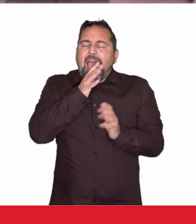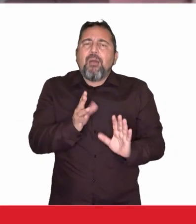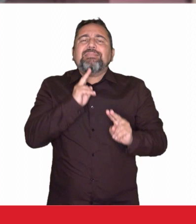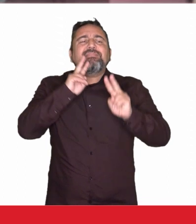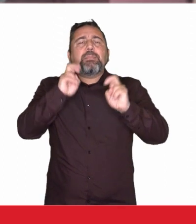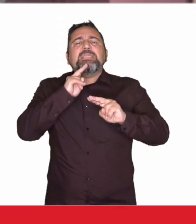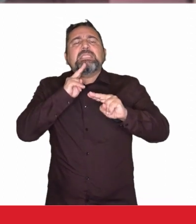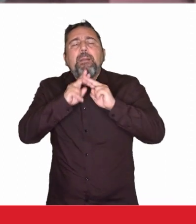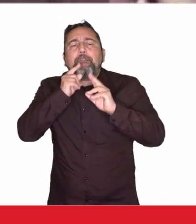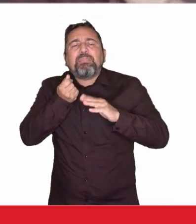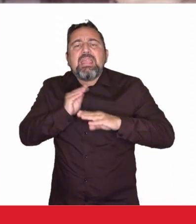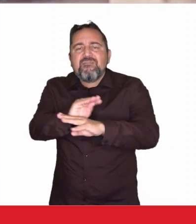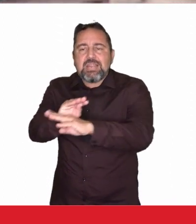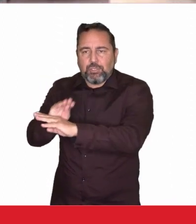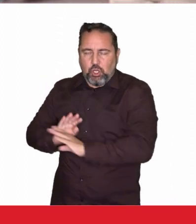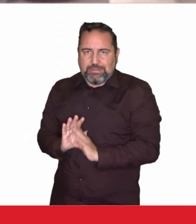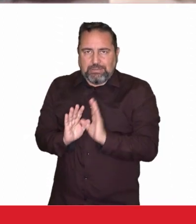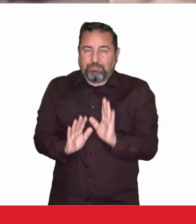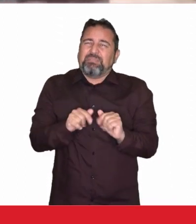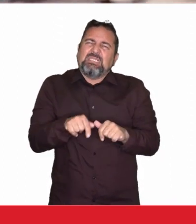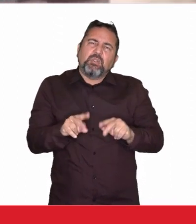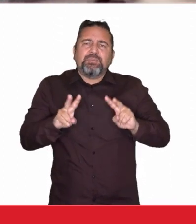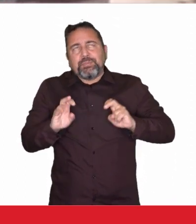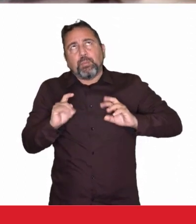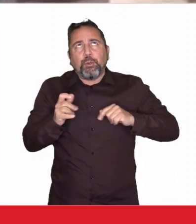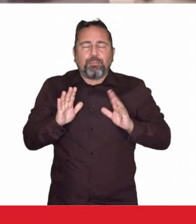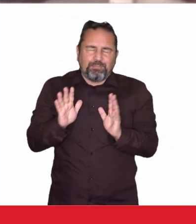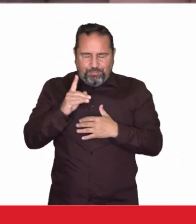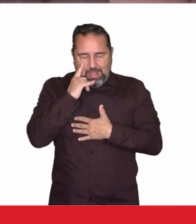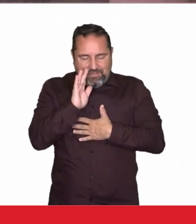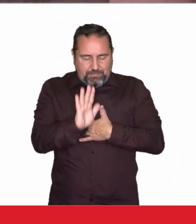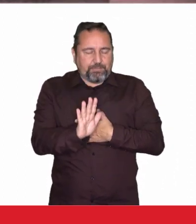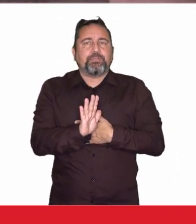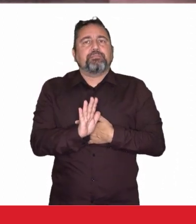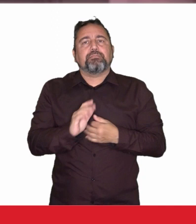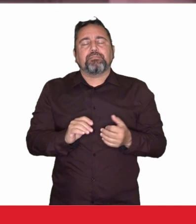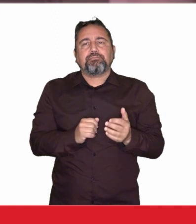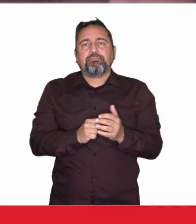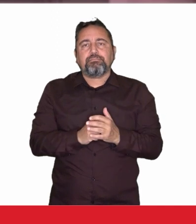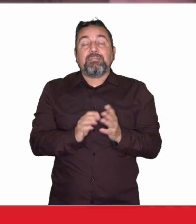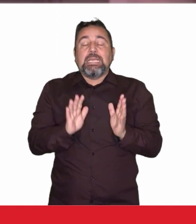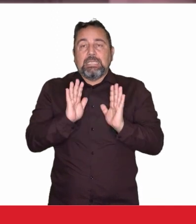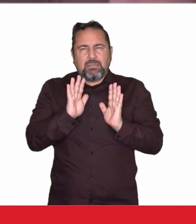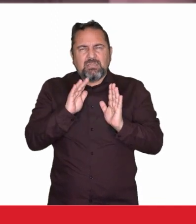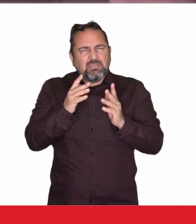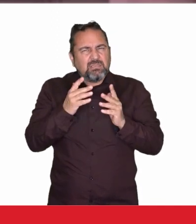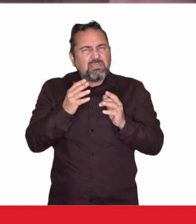Entonces, vamos con las inversiones. Esto es un poco... Vamos a ver.